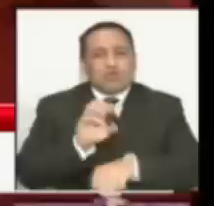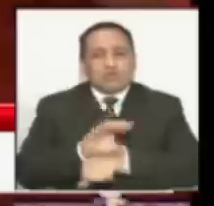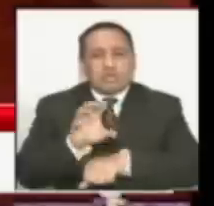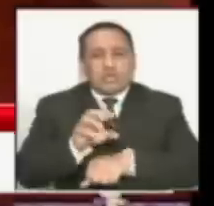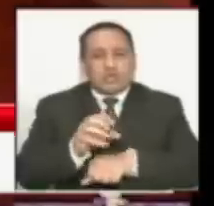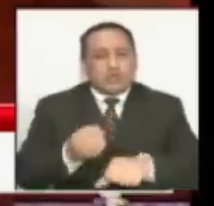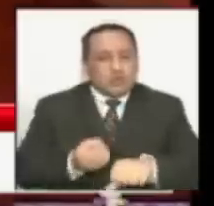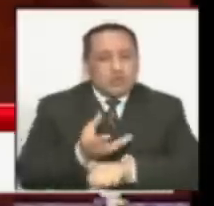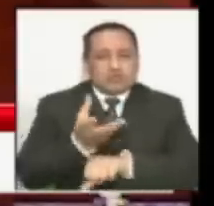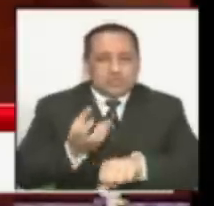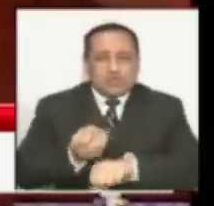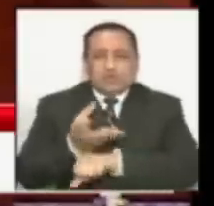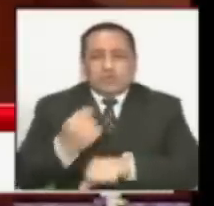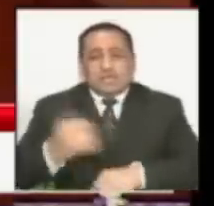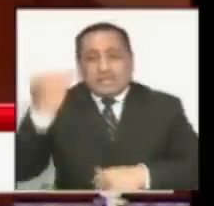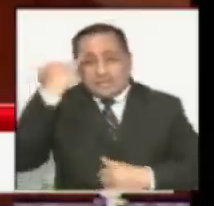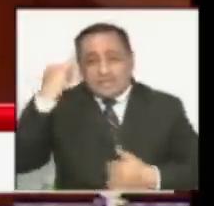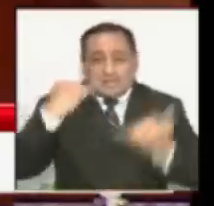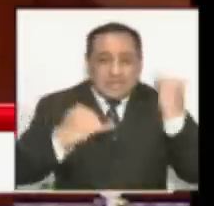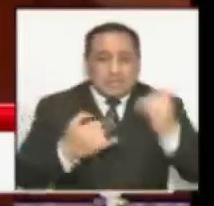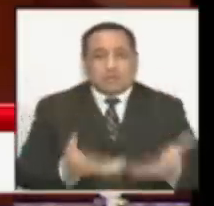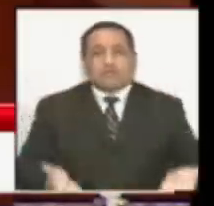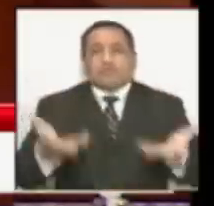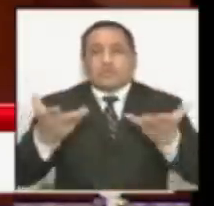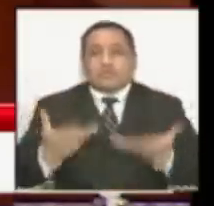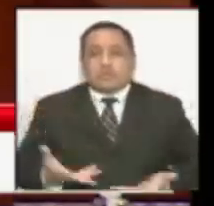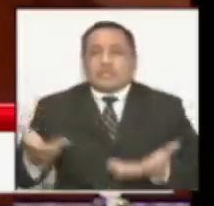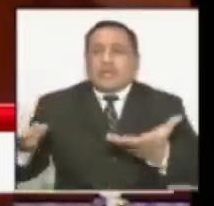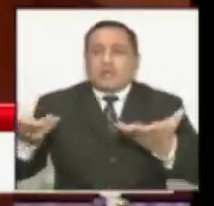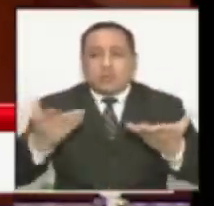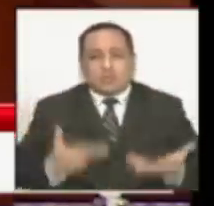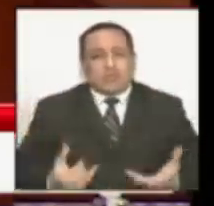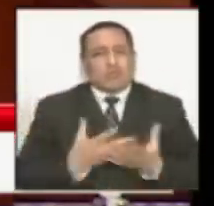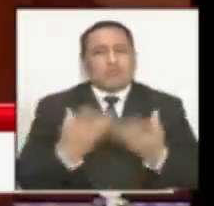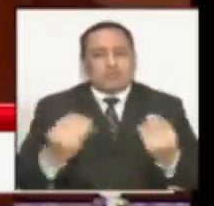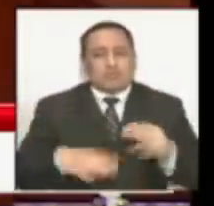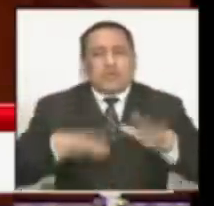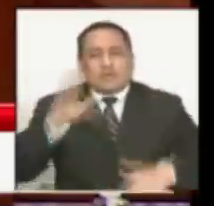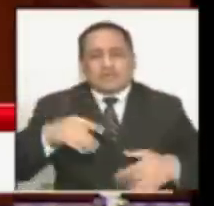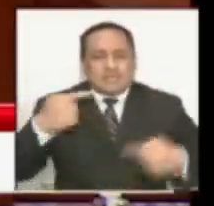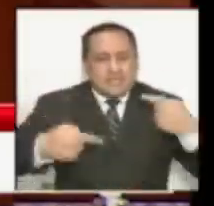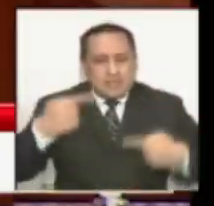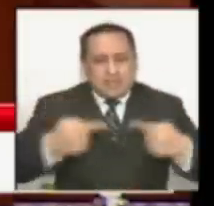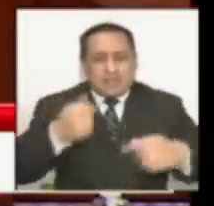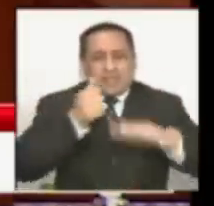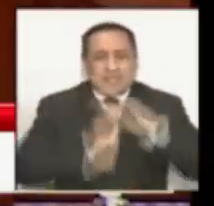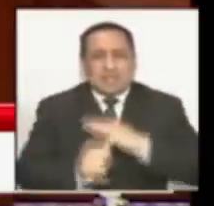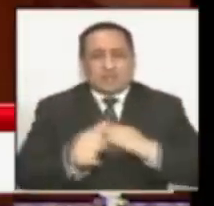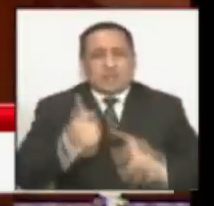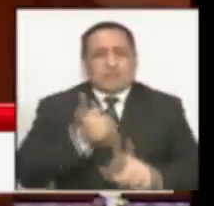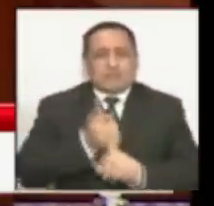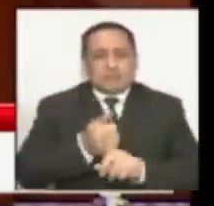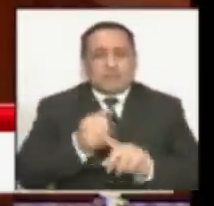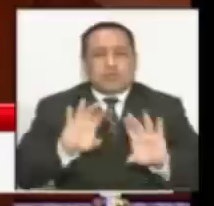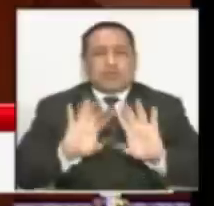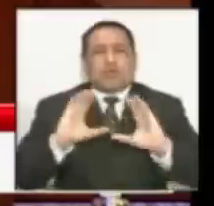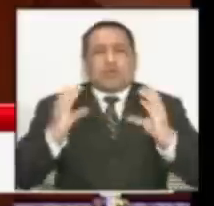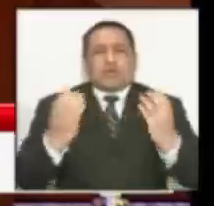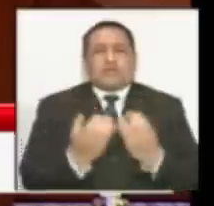las recomendaciones y las ideas que ustedes nos han hecho llegar muchas veces en debate en este mismo recinto.